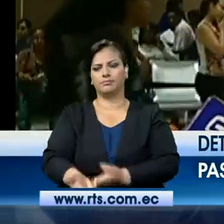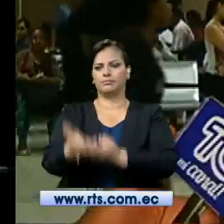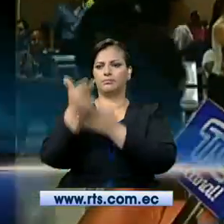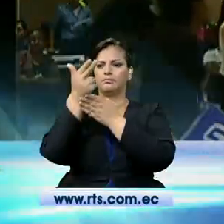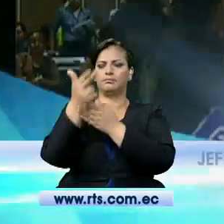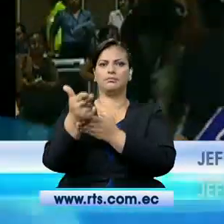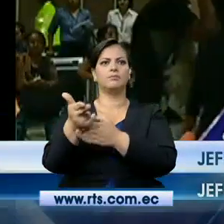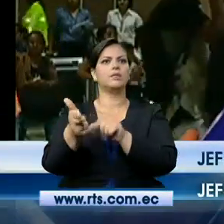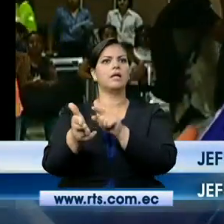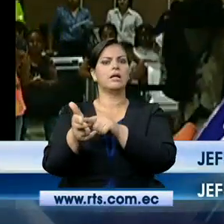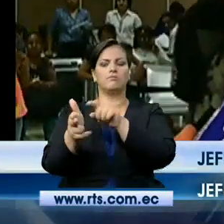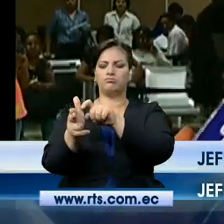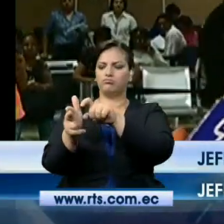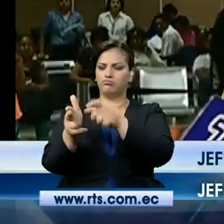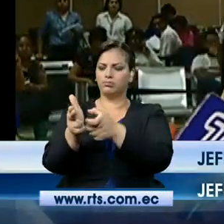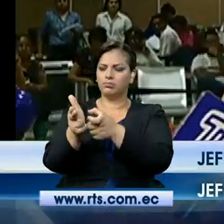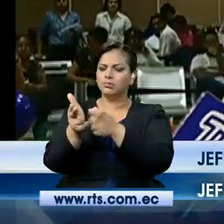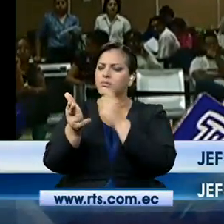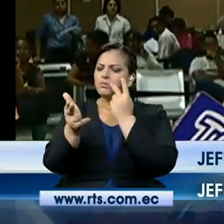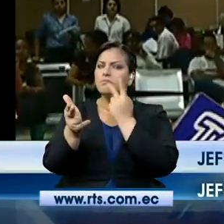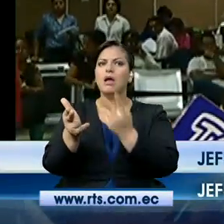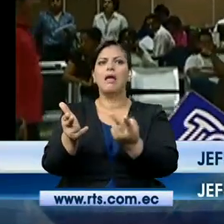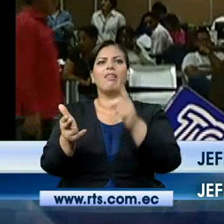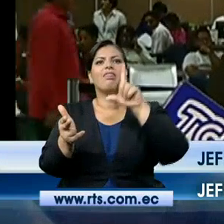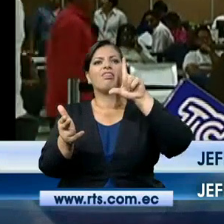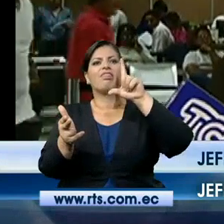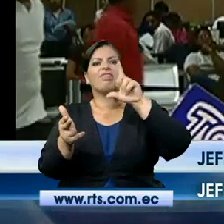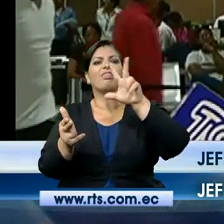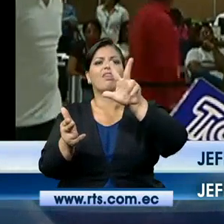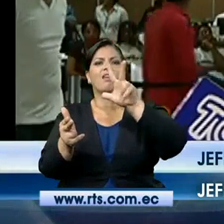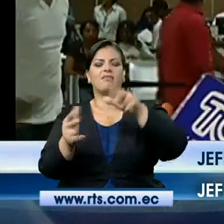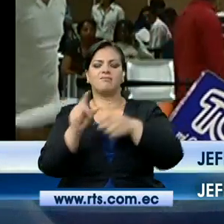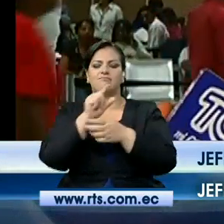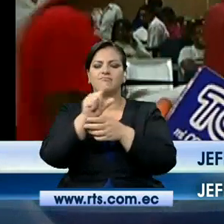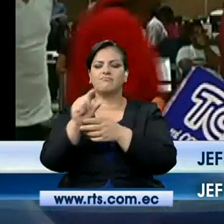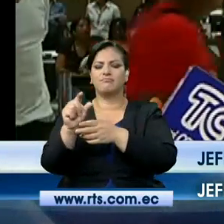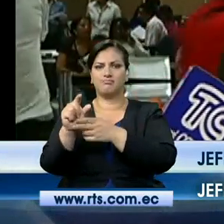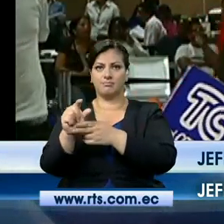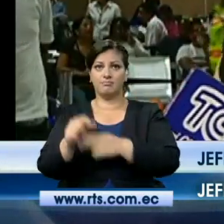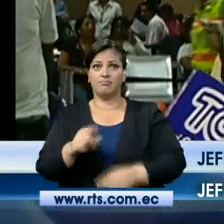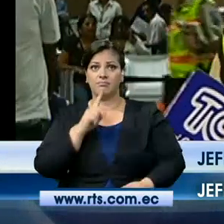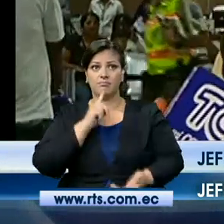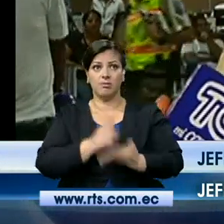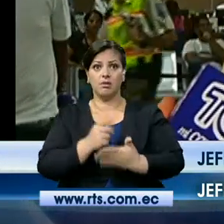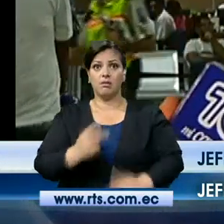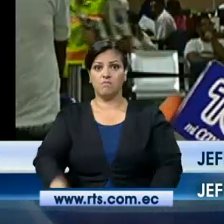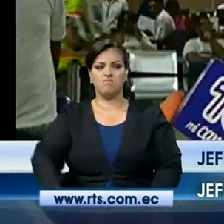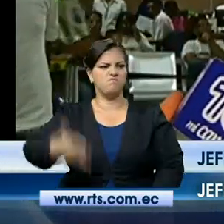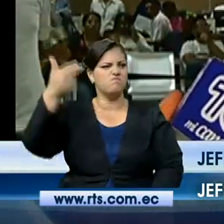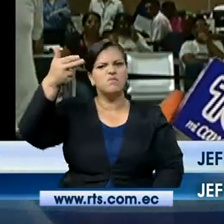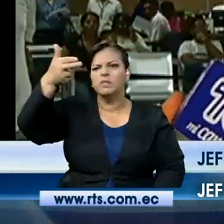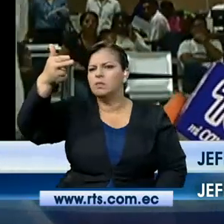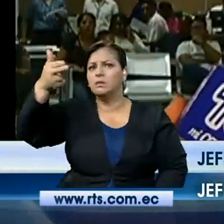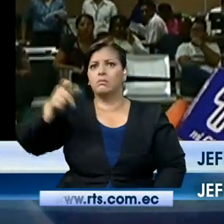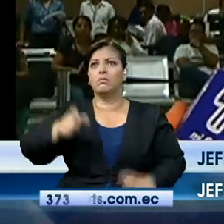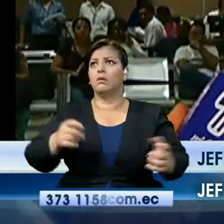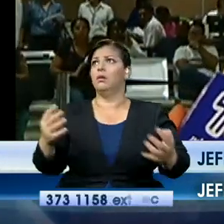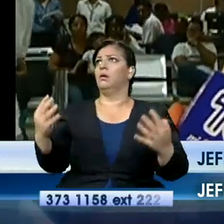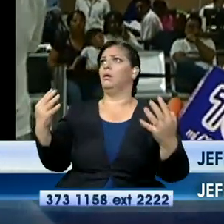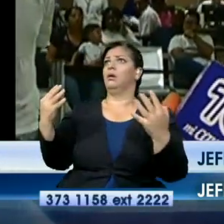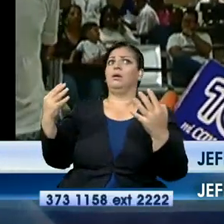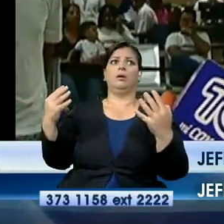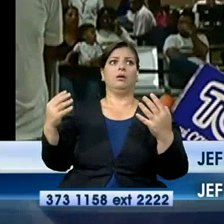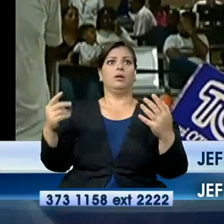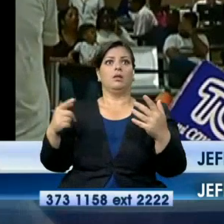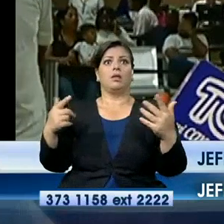sin percutir. Lo que intimidaron a los pasajeros para actuar en el